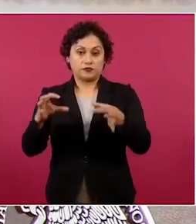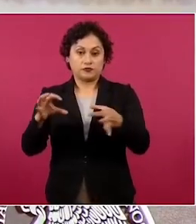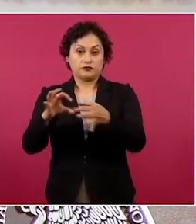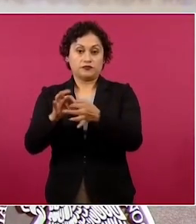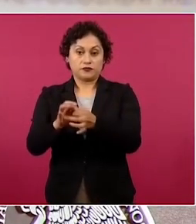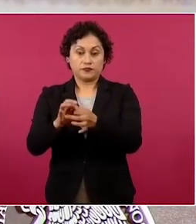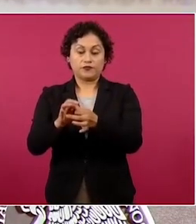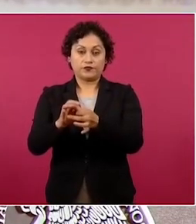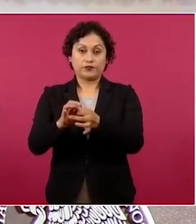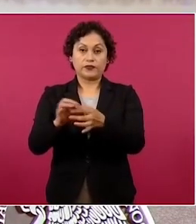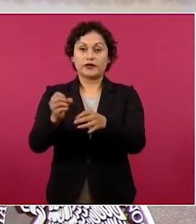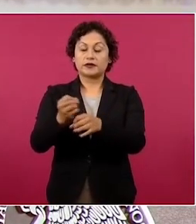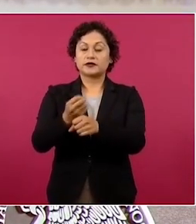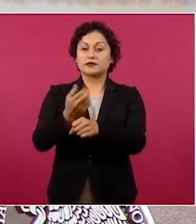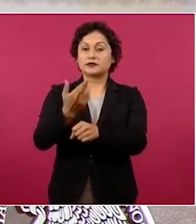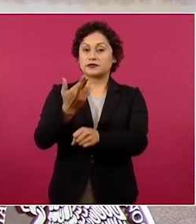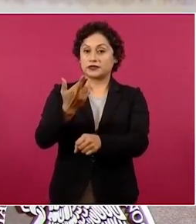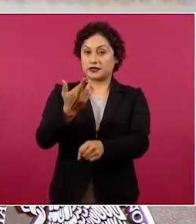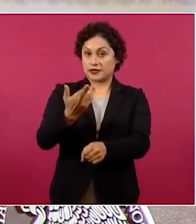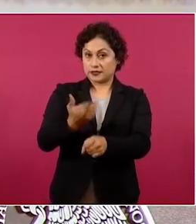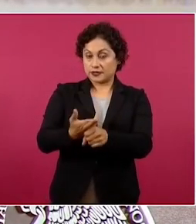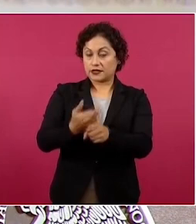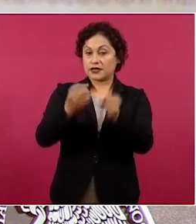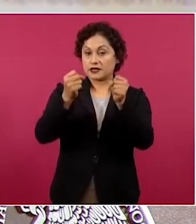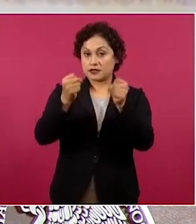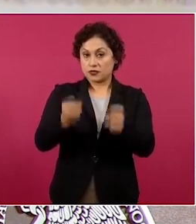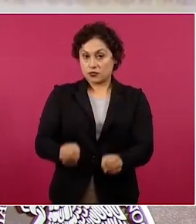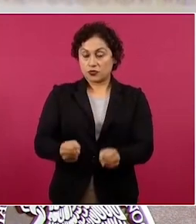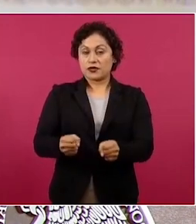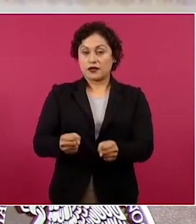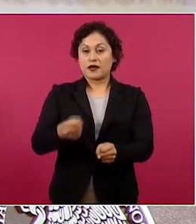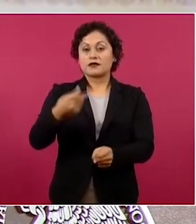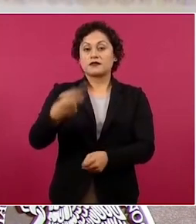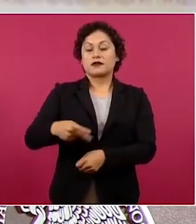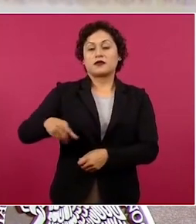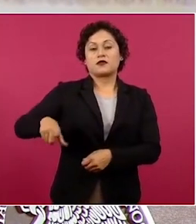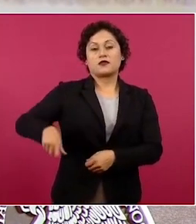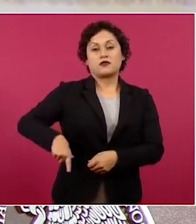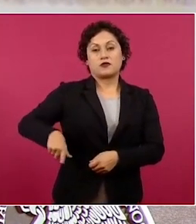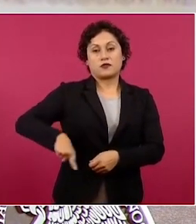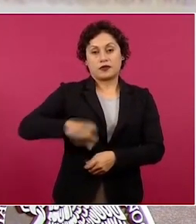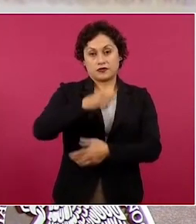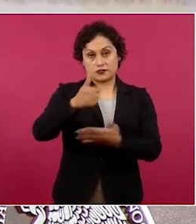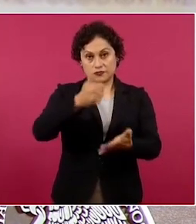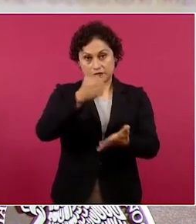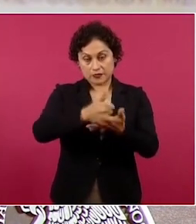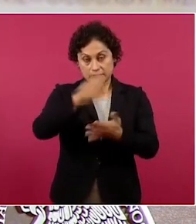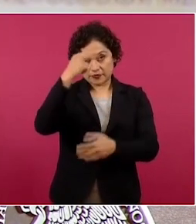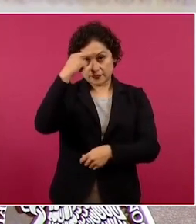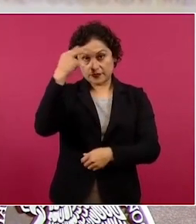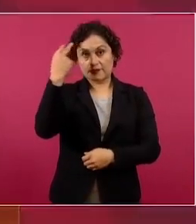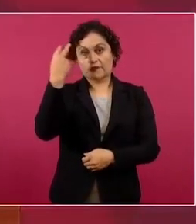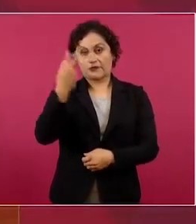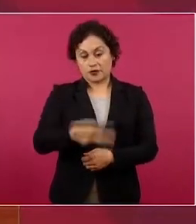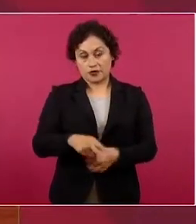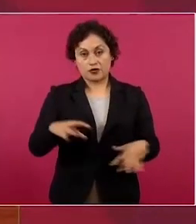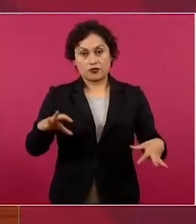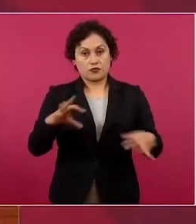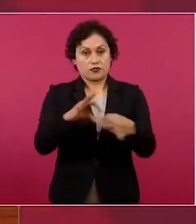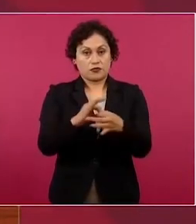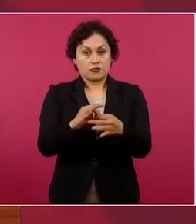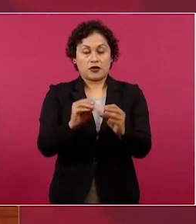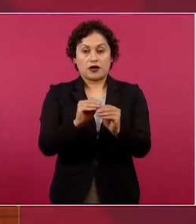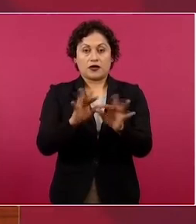conjuntamente la Secretaría de Seguridad Ciudadana del Gobierno de la Ciudad. Por supuesto, todas las imágenes